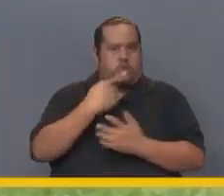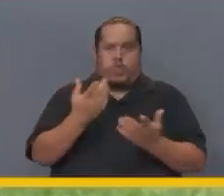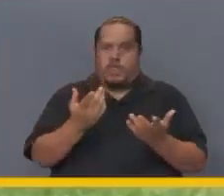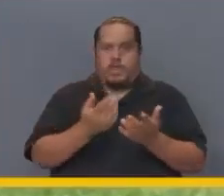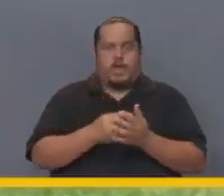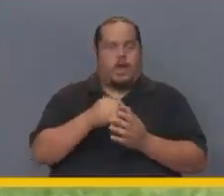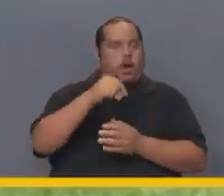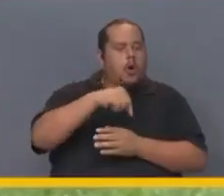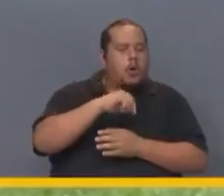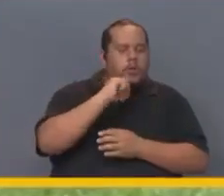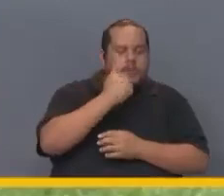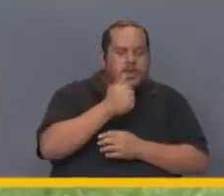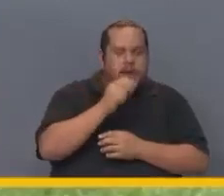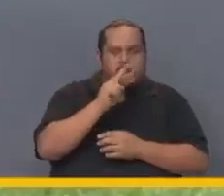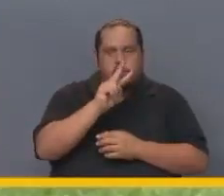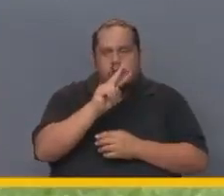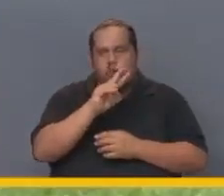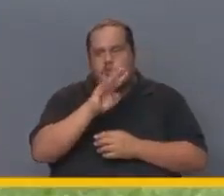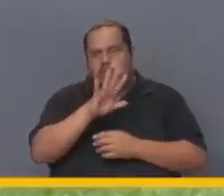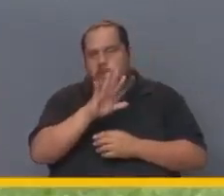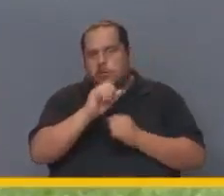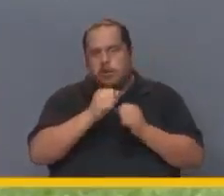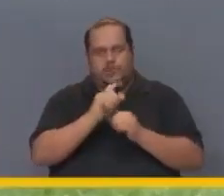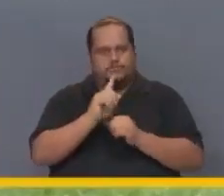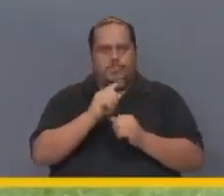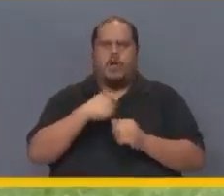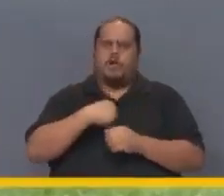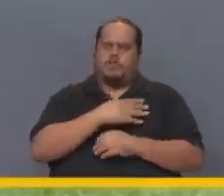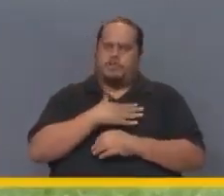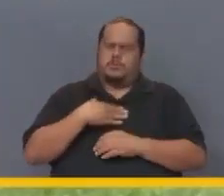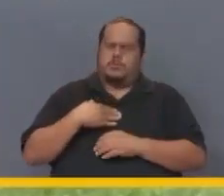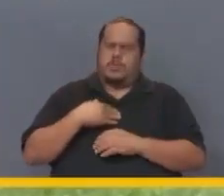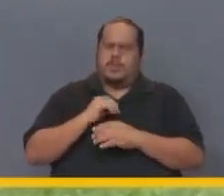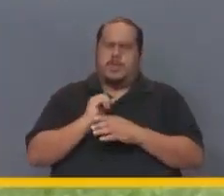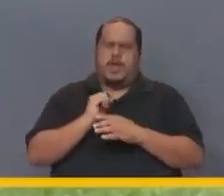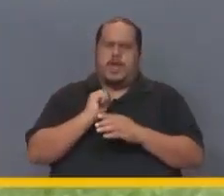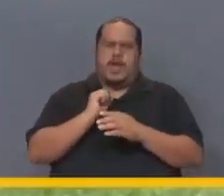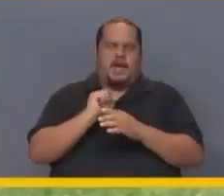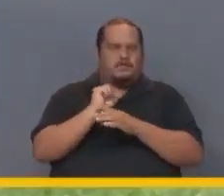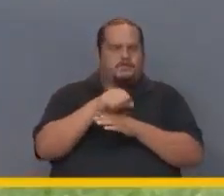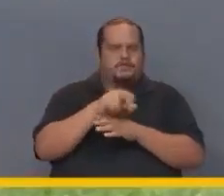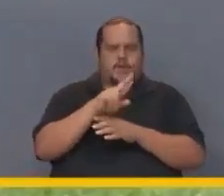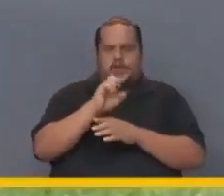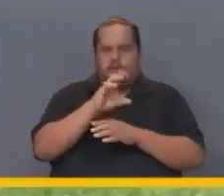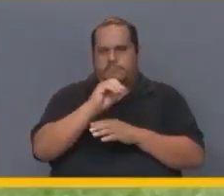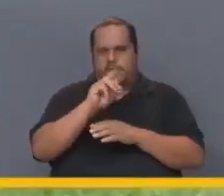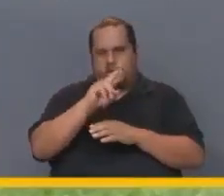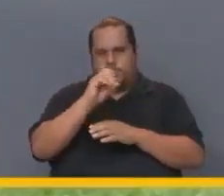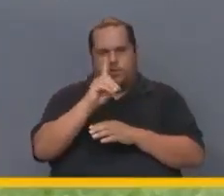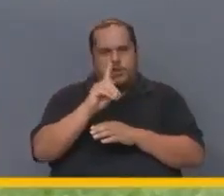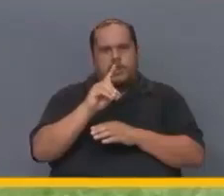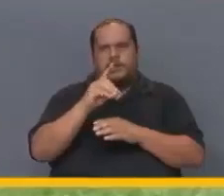hoy, mañana, pasado, dentro de 2 o dentro de 5 años. Me encantaría batir el récord de japonés y pasar los 54 años,